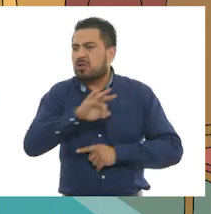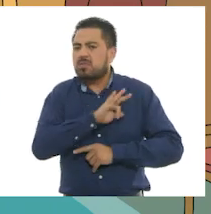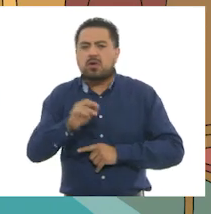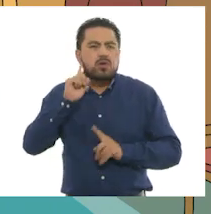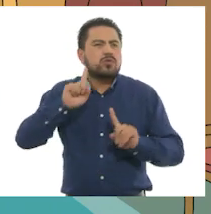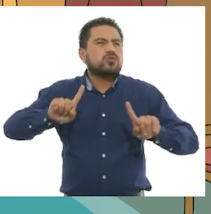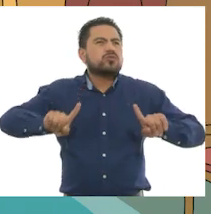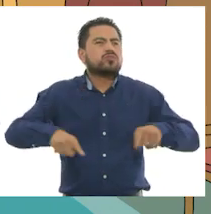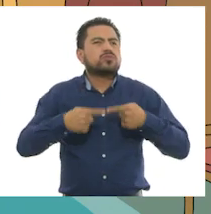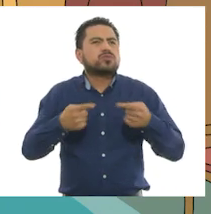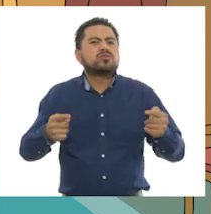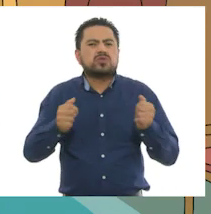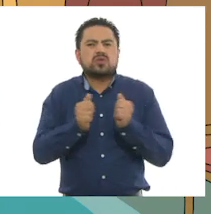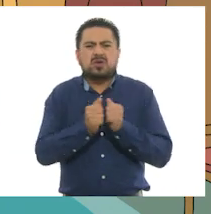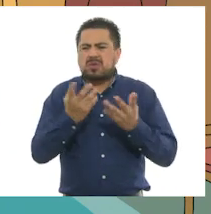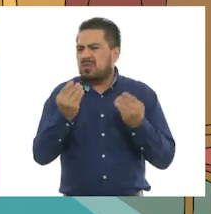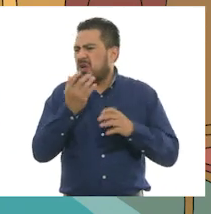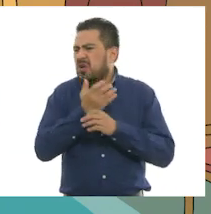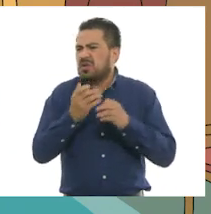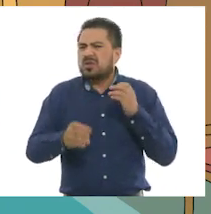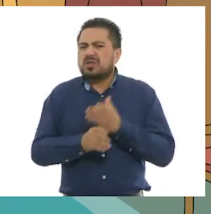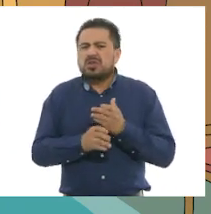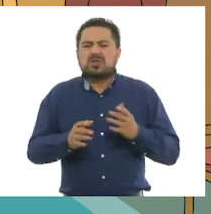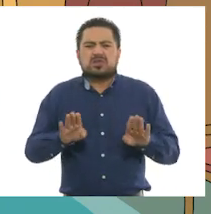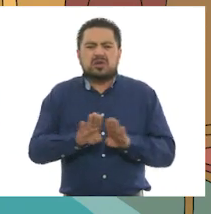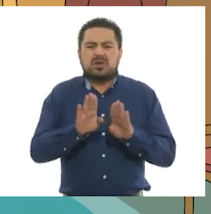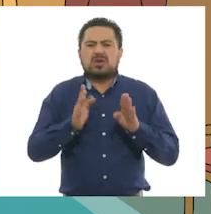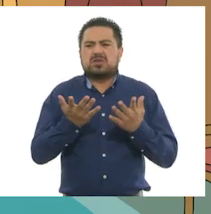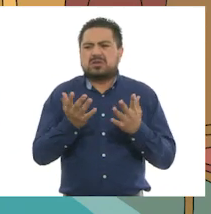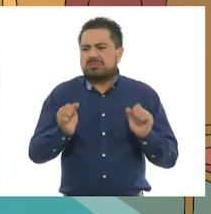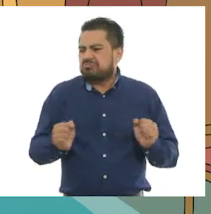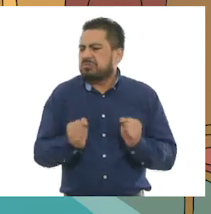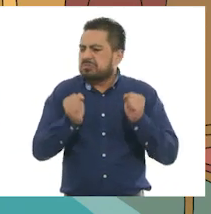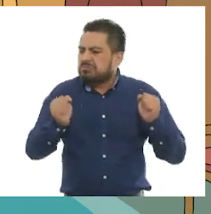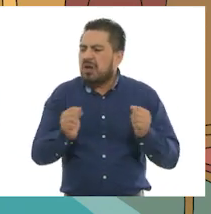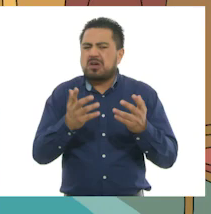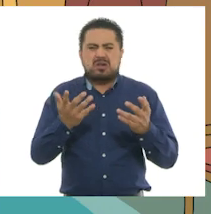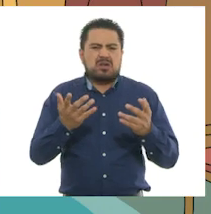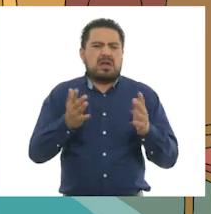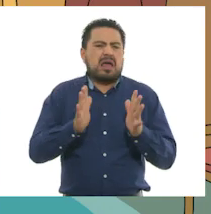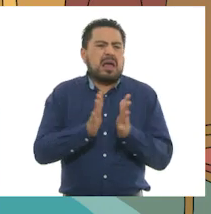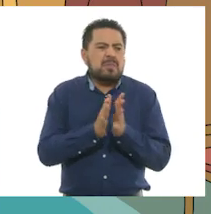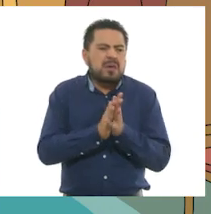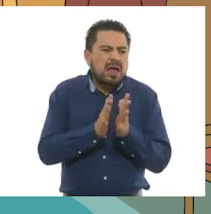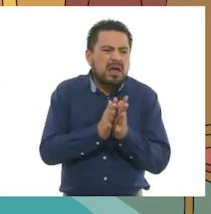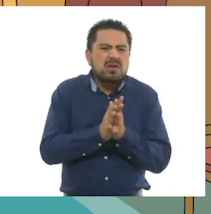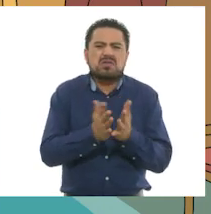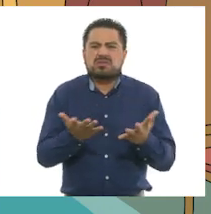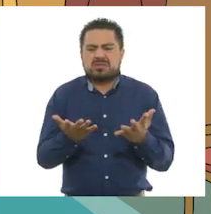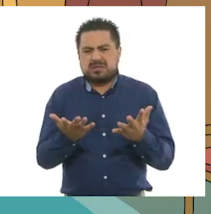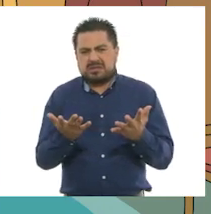música con muchas cosas, chocando unos cacharros, aplaudiendo,